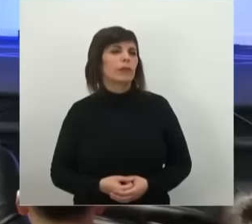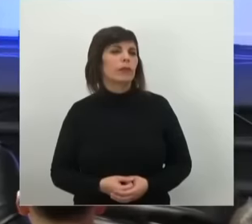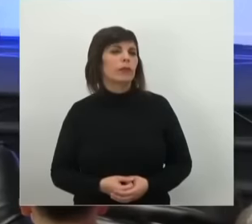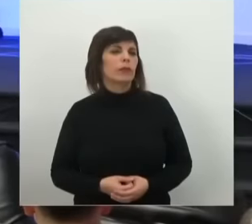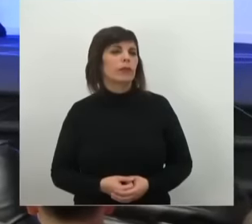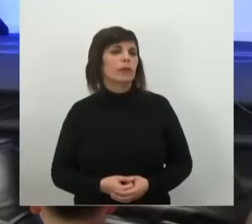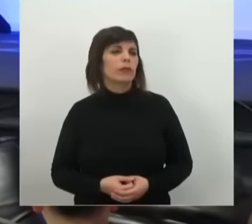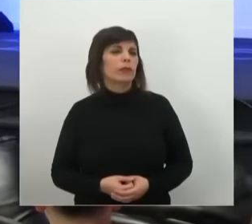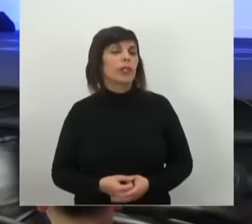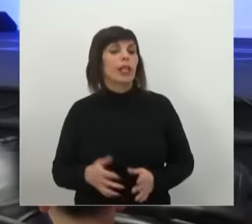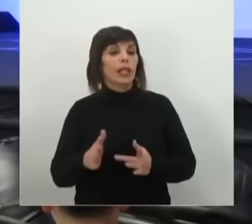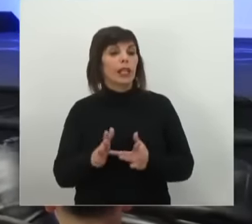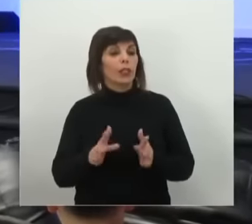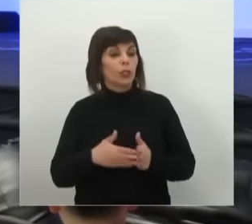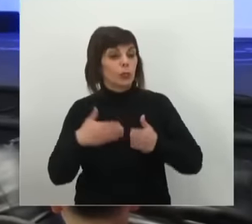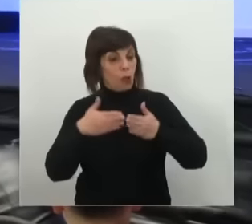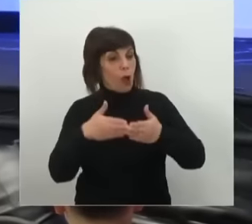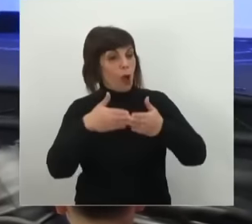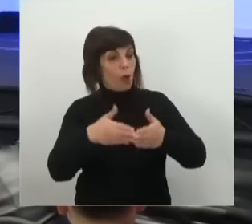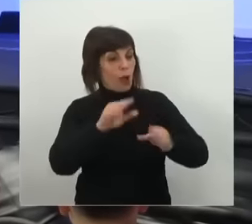él está en tu barca